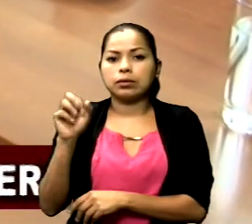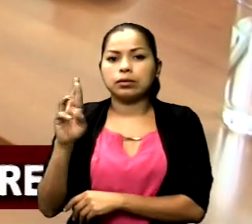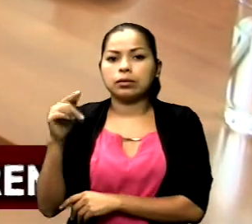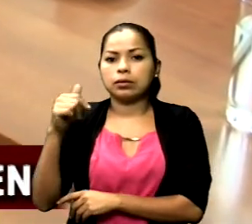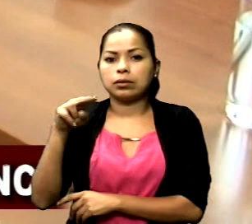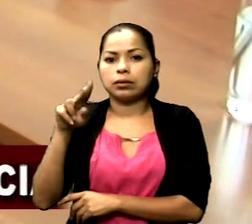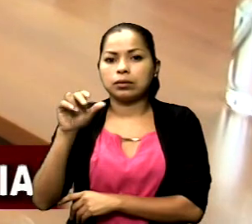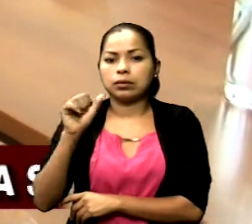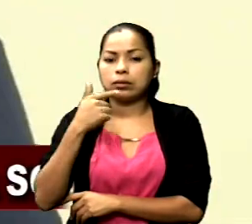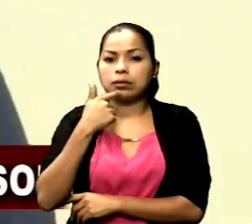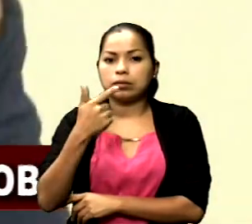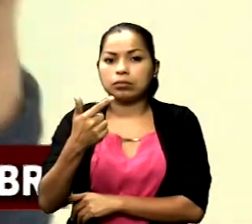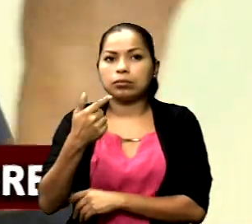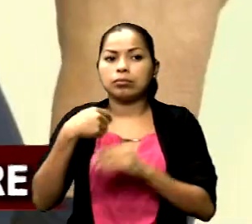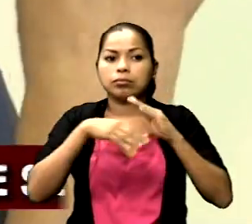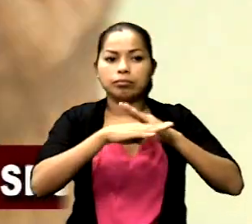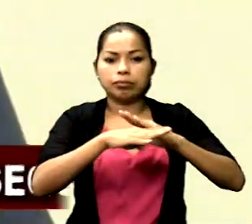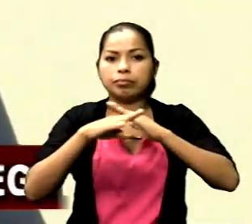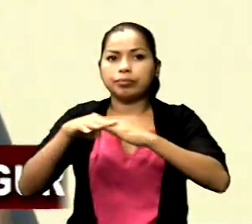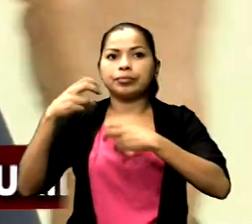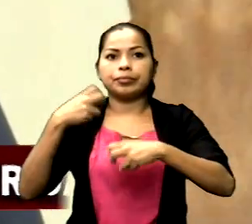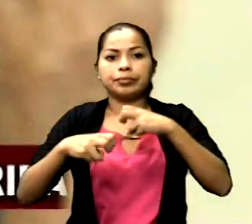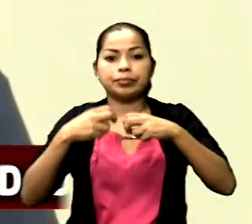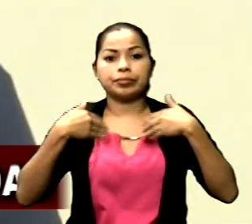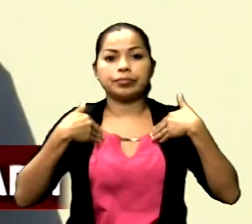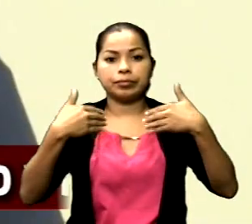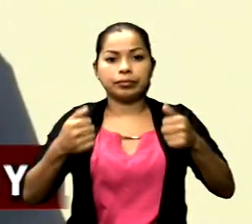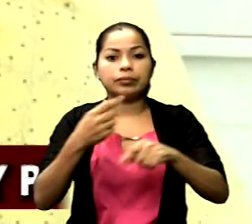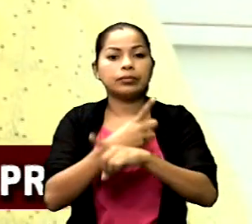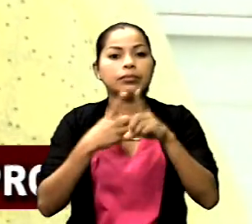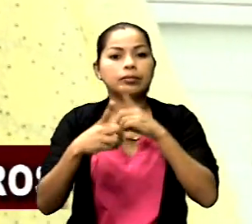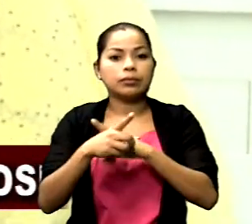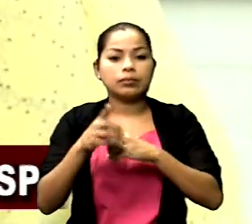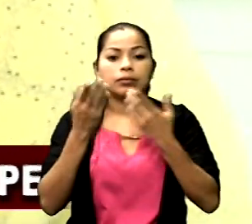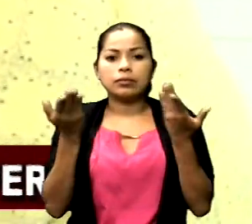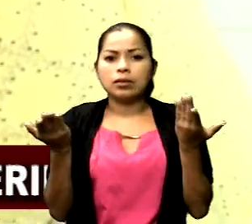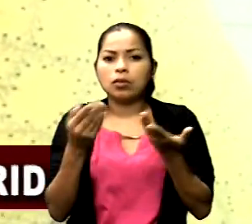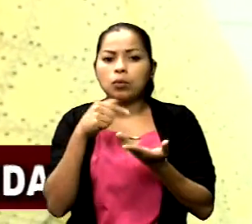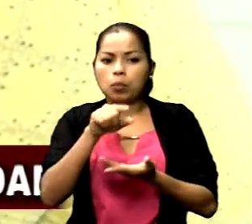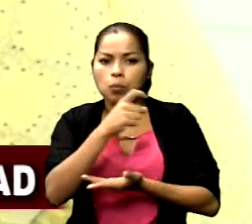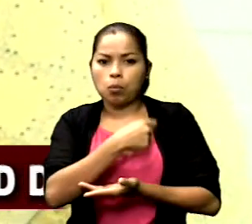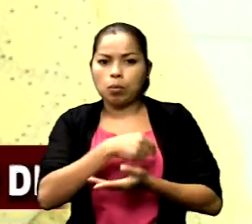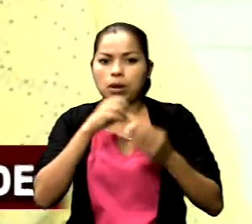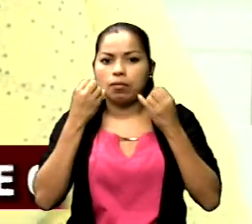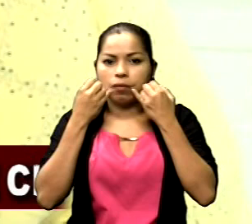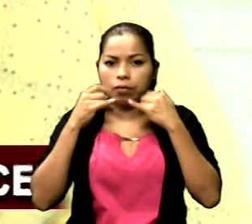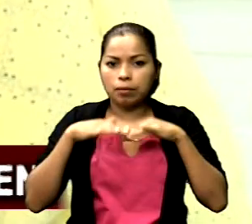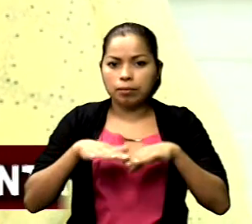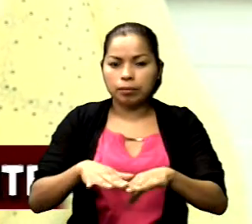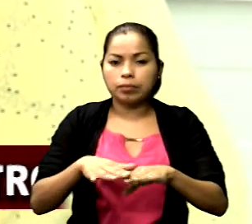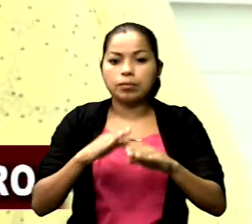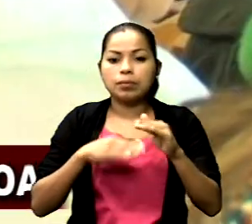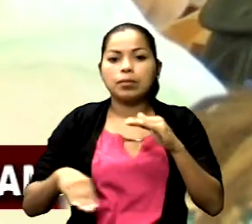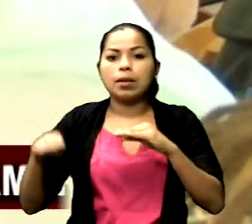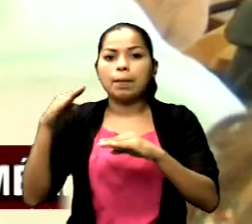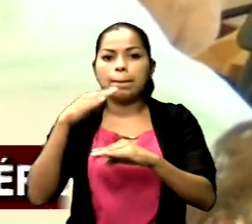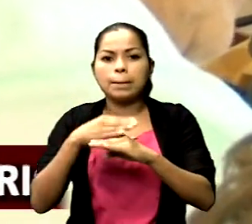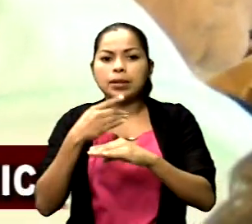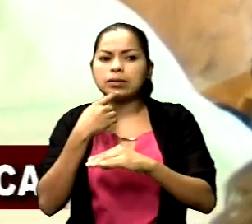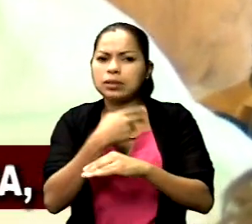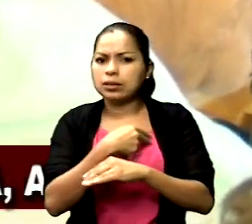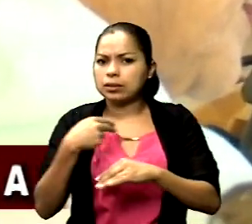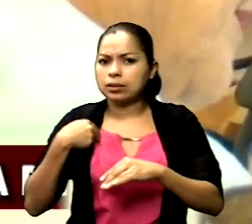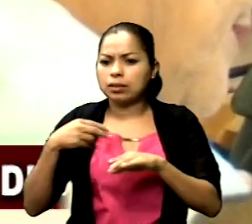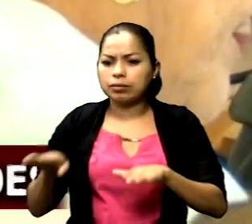Parajón consideró que la prevención de los problemas de salud deben abordarse desde las escuelas. Además, sumar a este esfuerzo